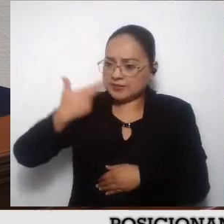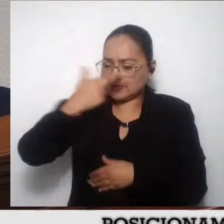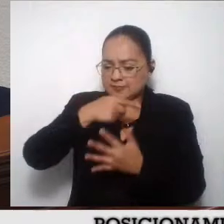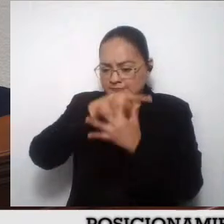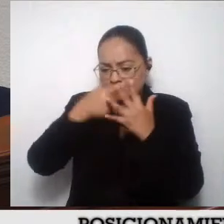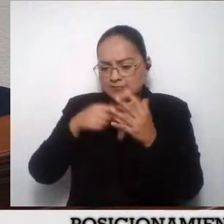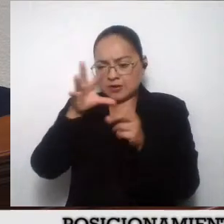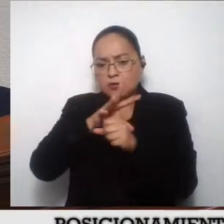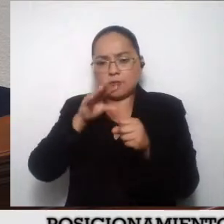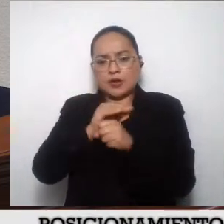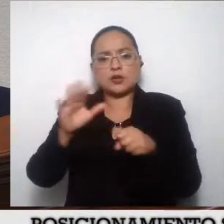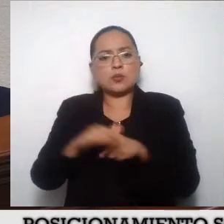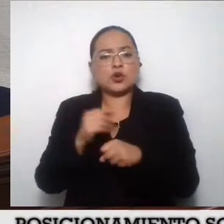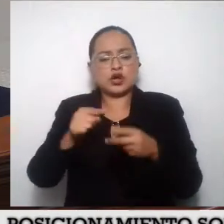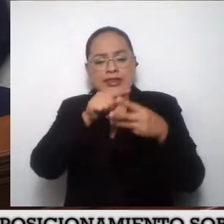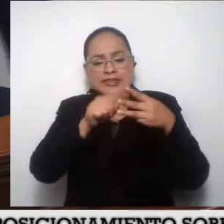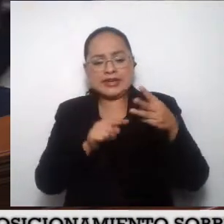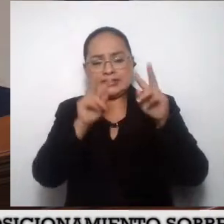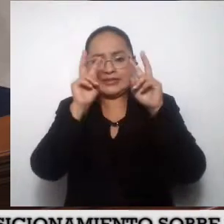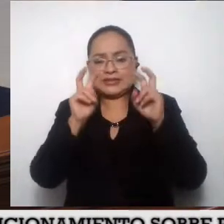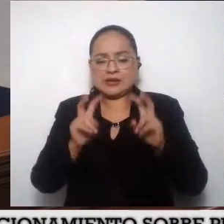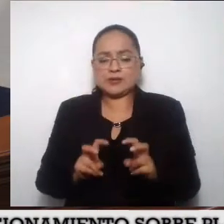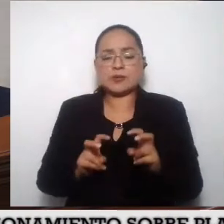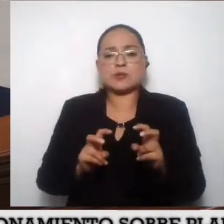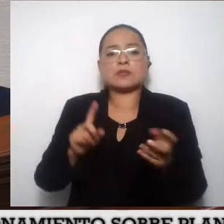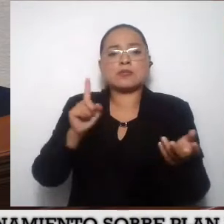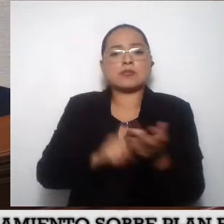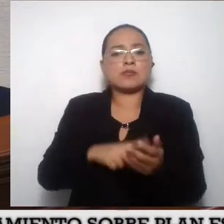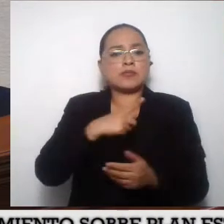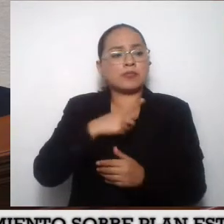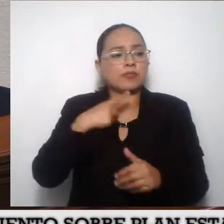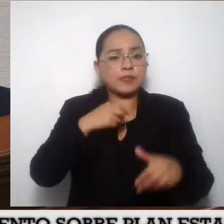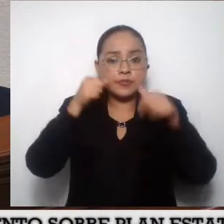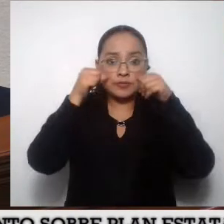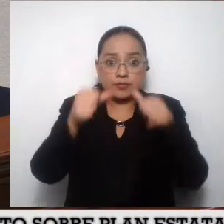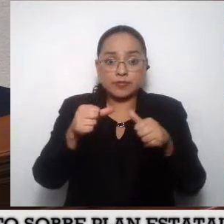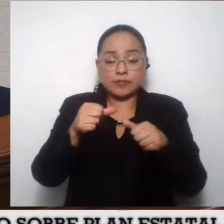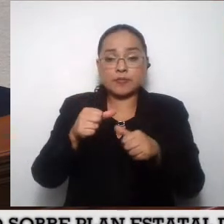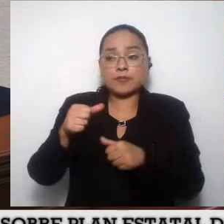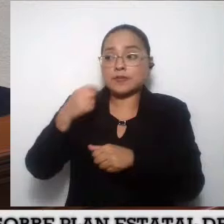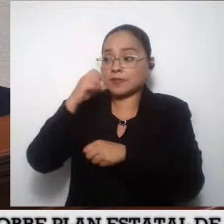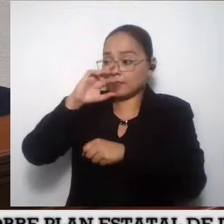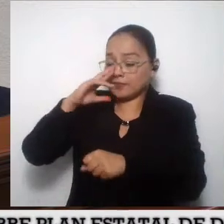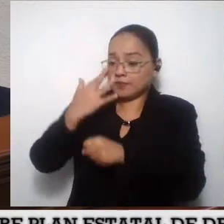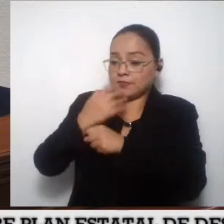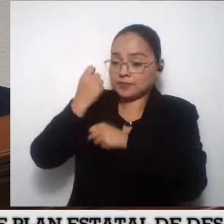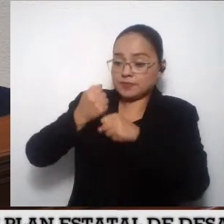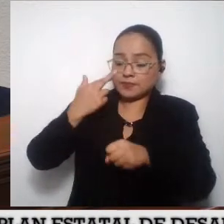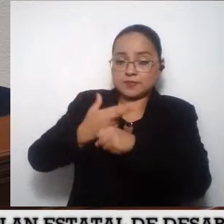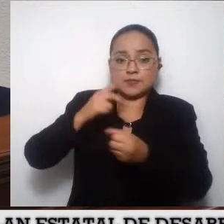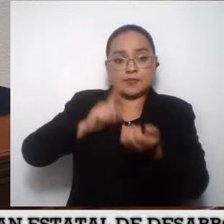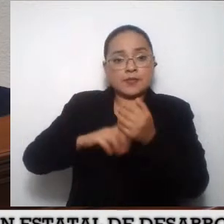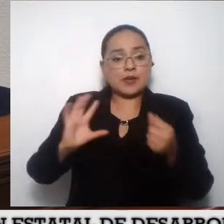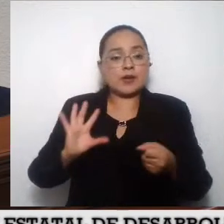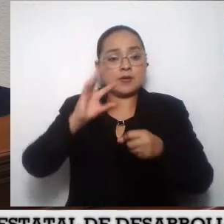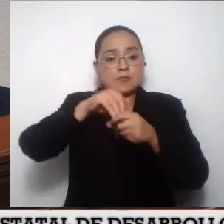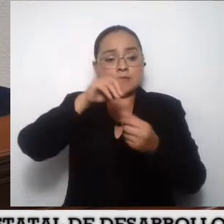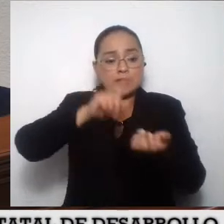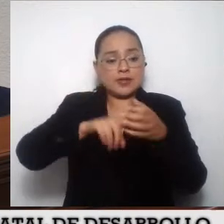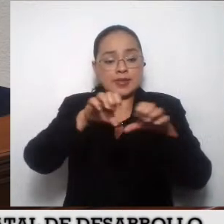eje sea asignado y bajo la tutela de las secretarías y dependencias que conforman el gabinete